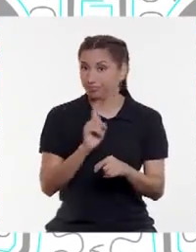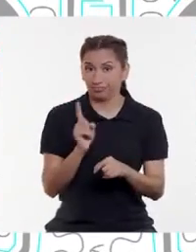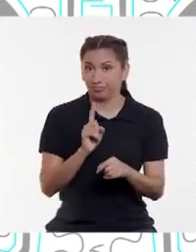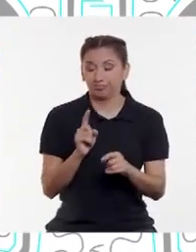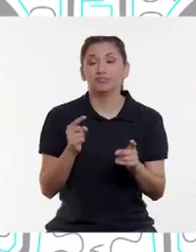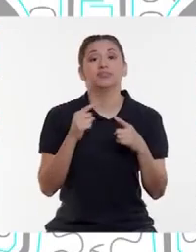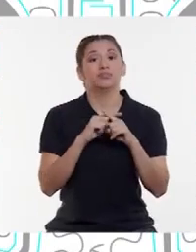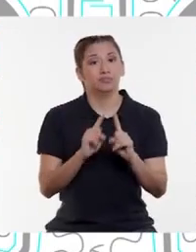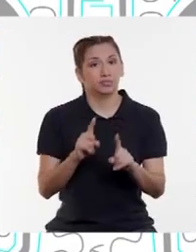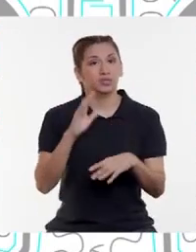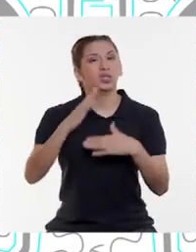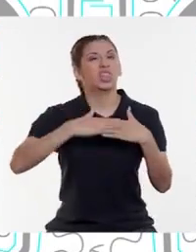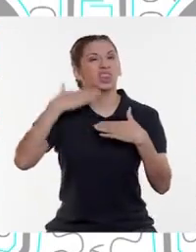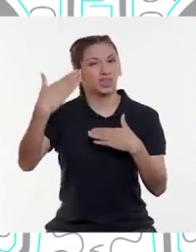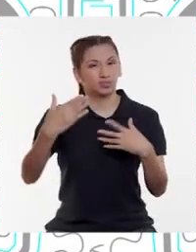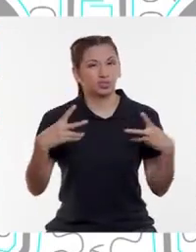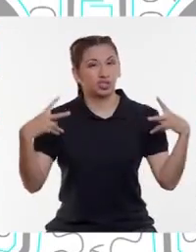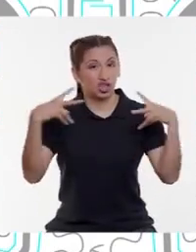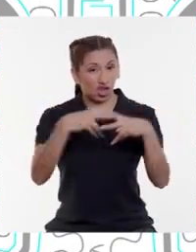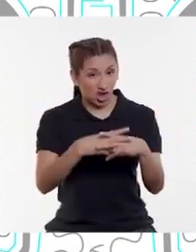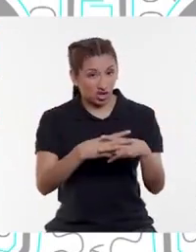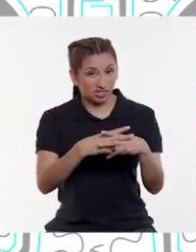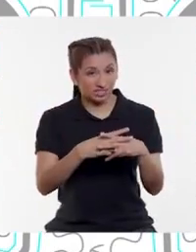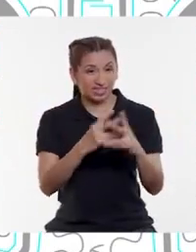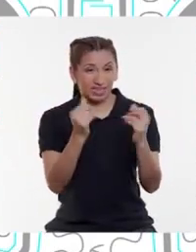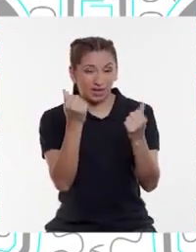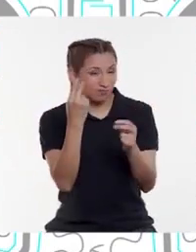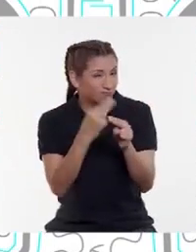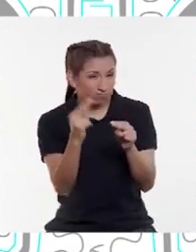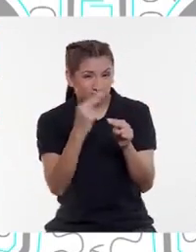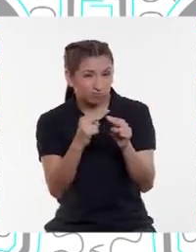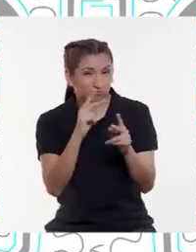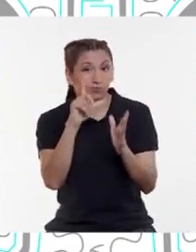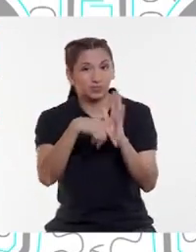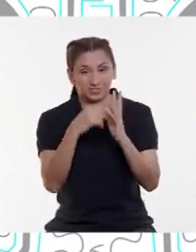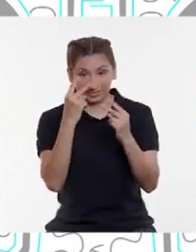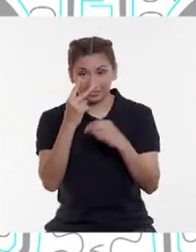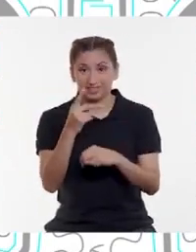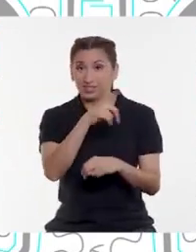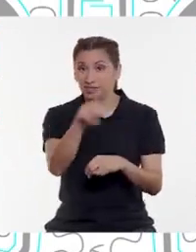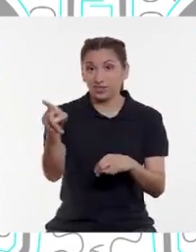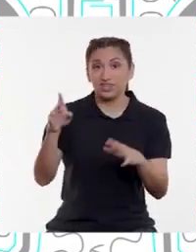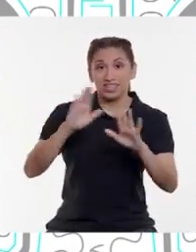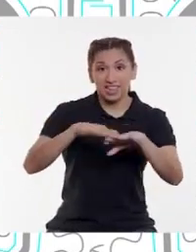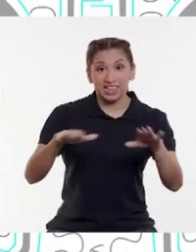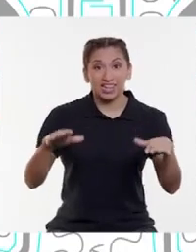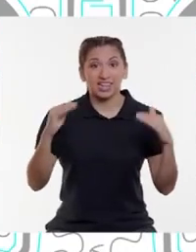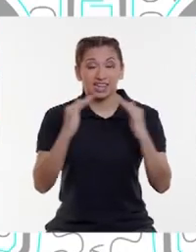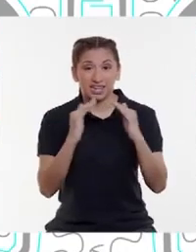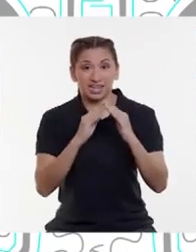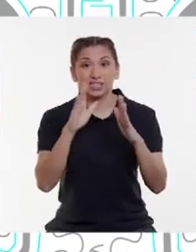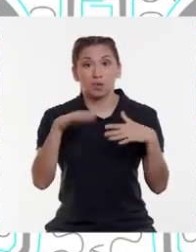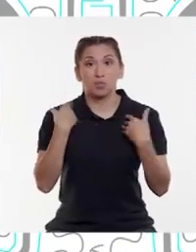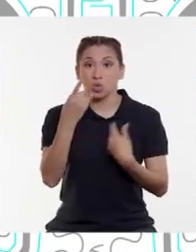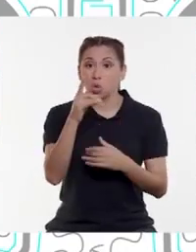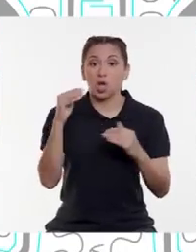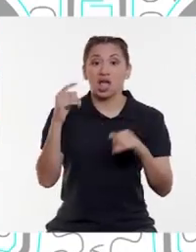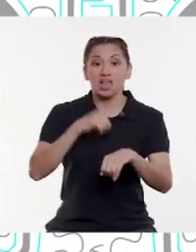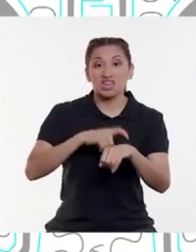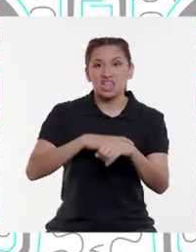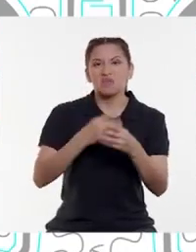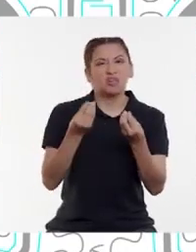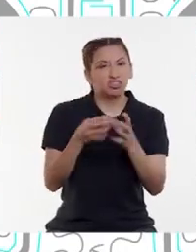personas, pero eso lo veremos después de una pequeña pausa. Chicas y chicos, en sus casas pueden usar este tiempo